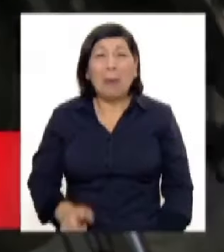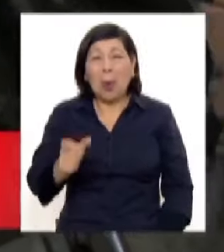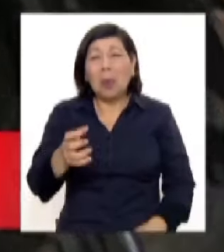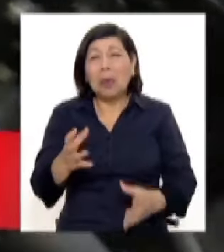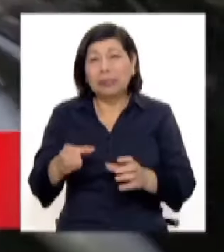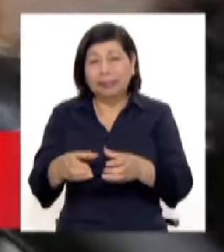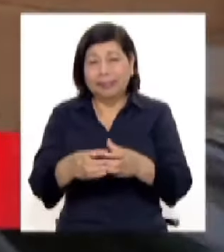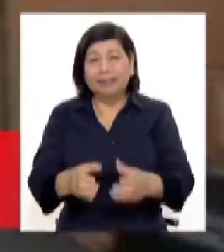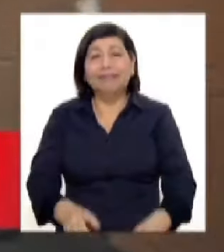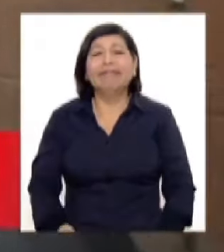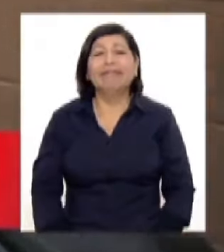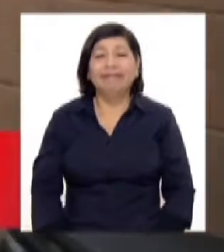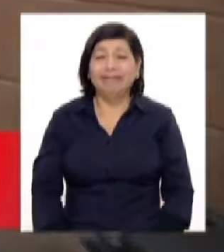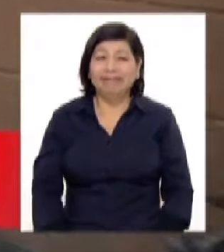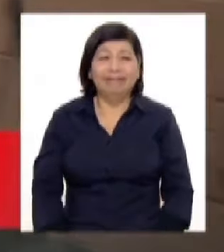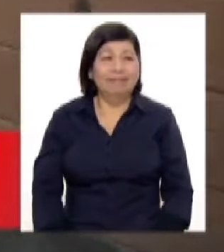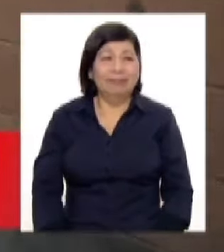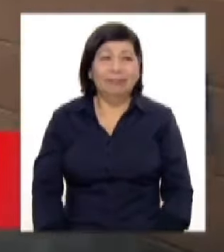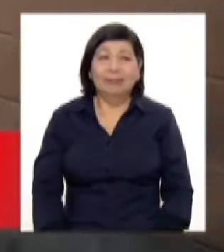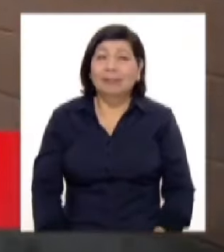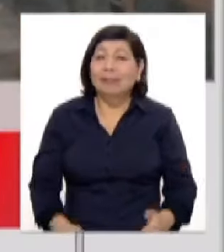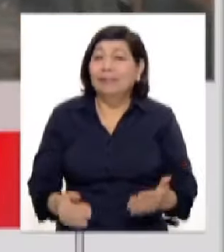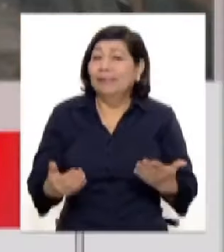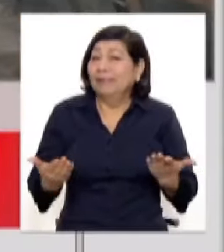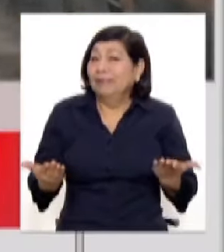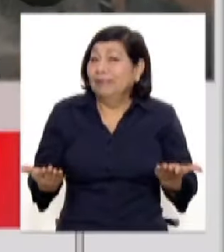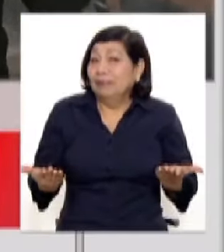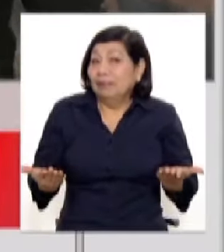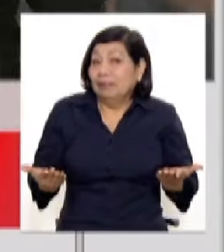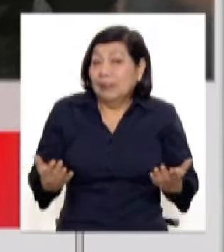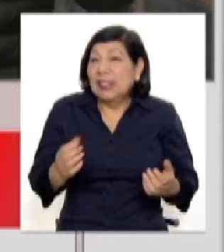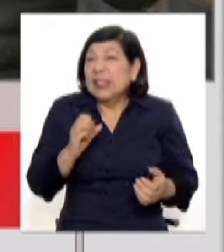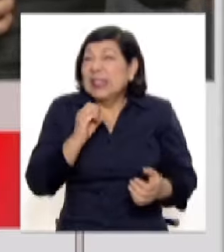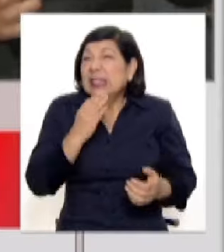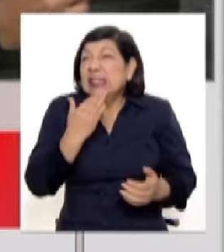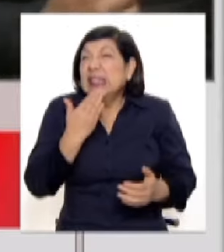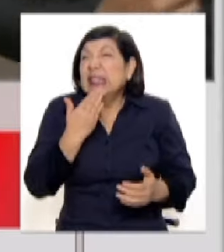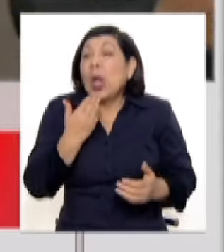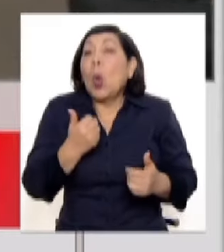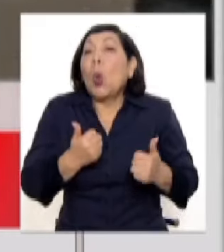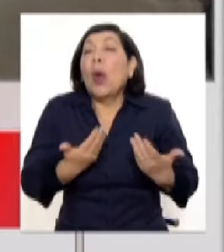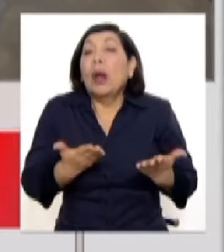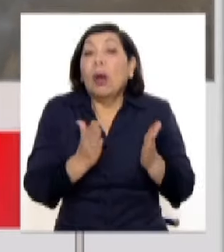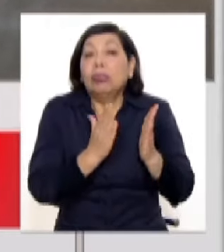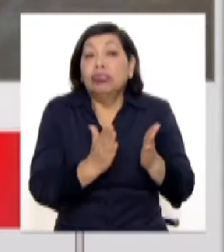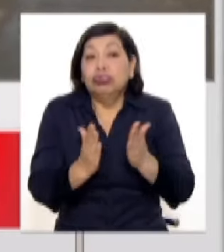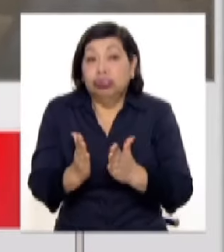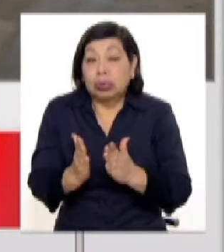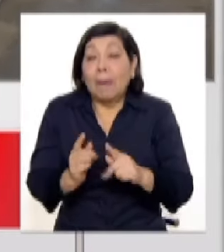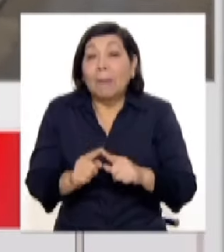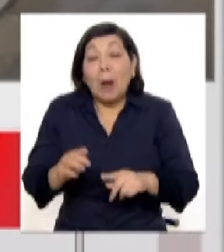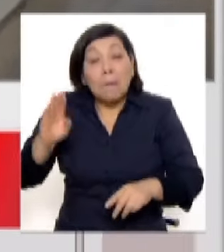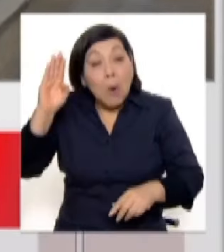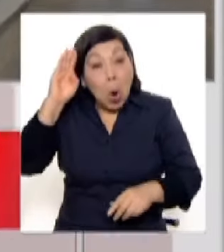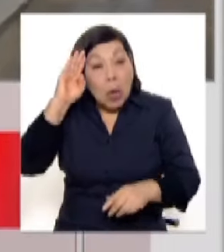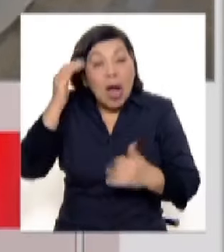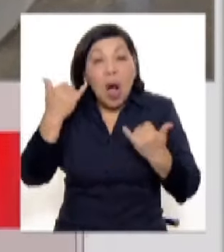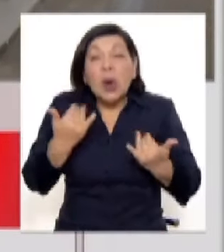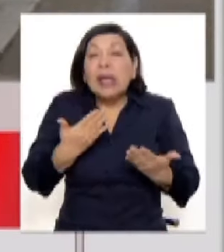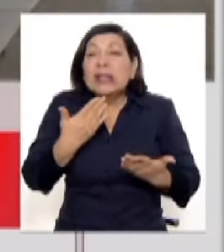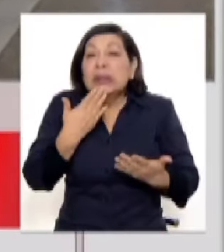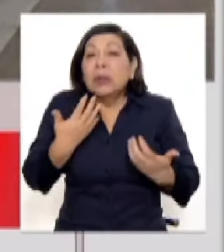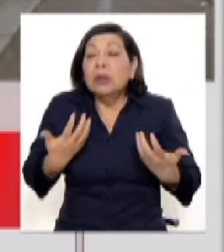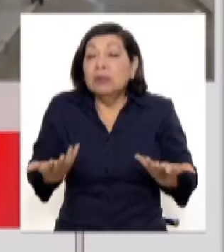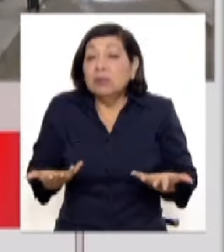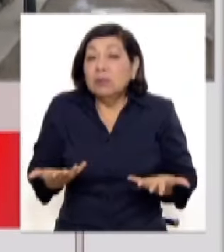estos vándalos. Compañeras. Sí, Aldo, de repente para poder tener esta precisión, ¿cuál es la coordinación que se está teniendo con la Policía Nacional, ¿no?,